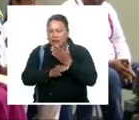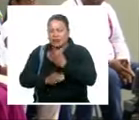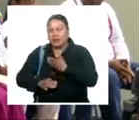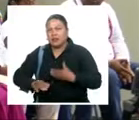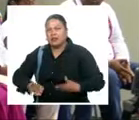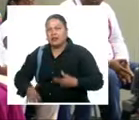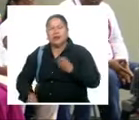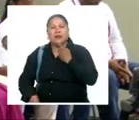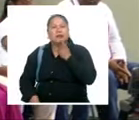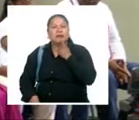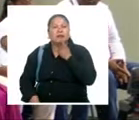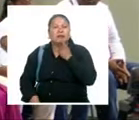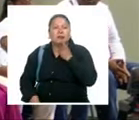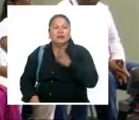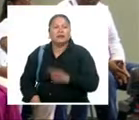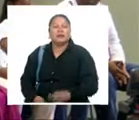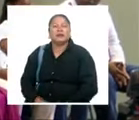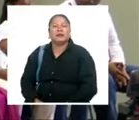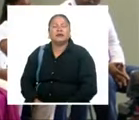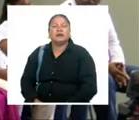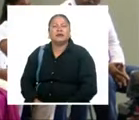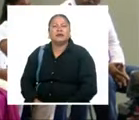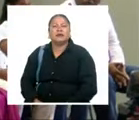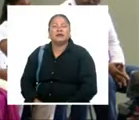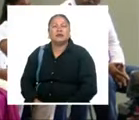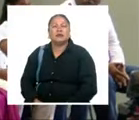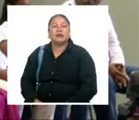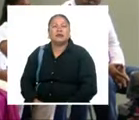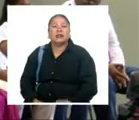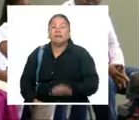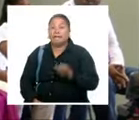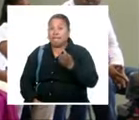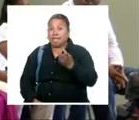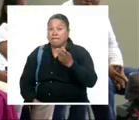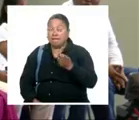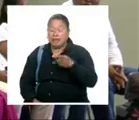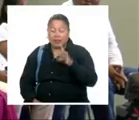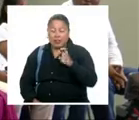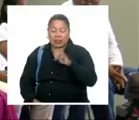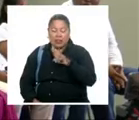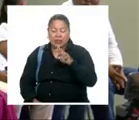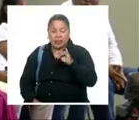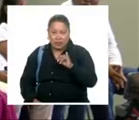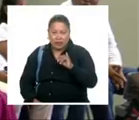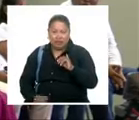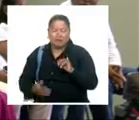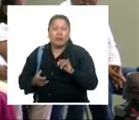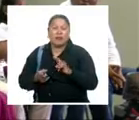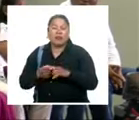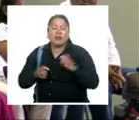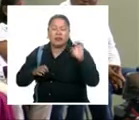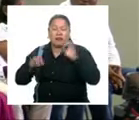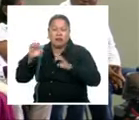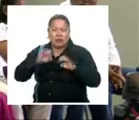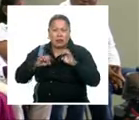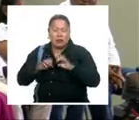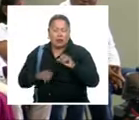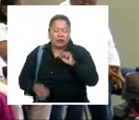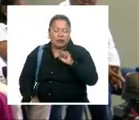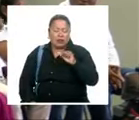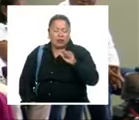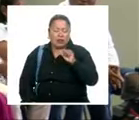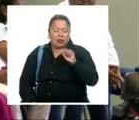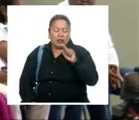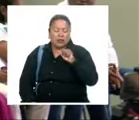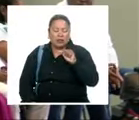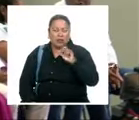Andrés Manuel López Obrador. En nuestro encuentro con John Kerry y con el embajador Ken Salazar,